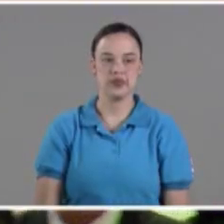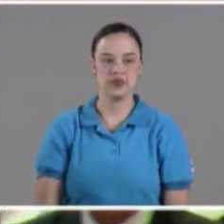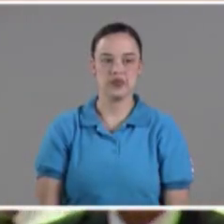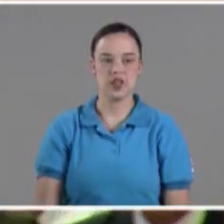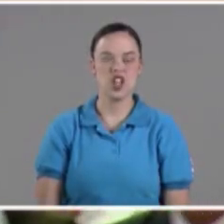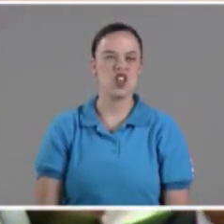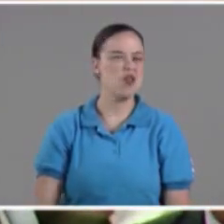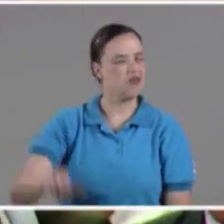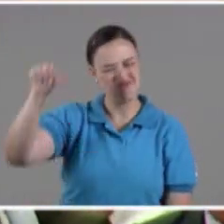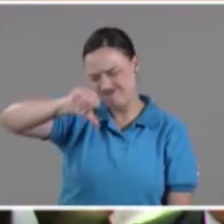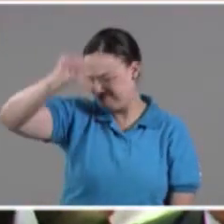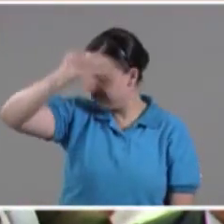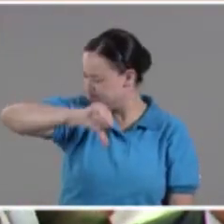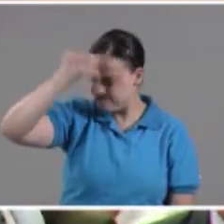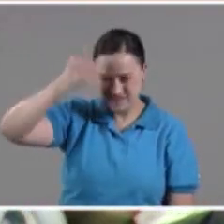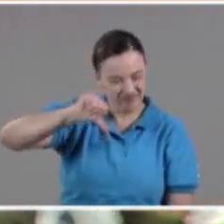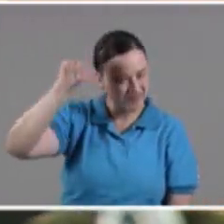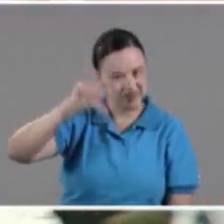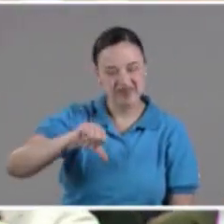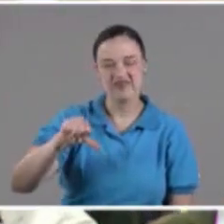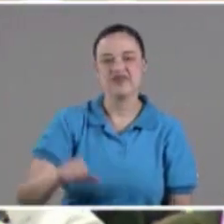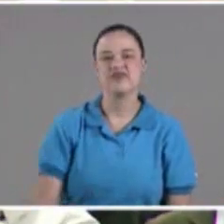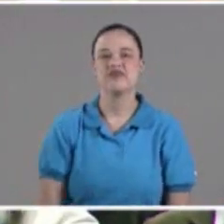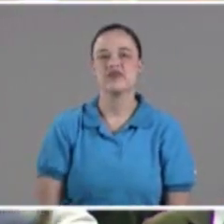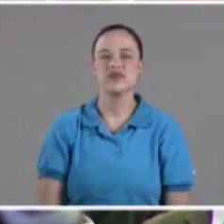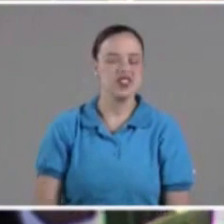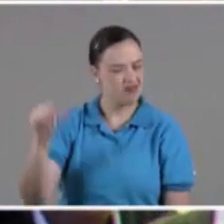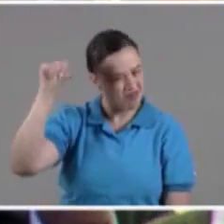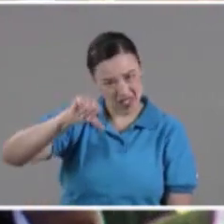lo peor lo peor lo peor lo peor lo peor